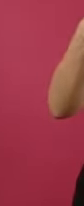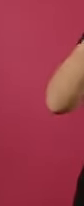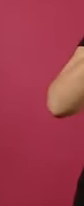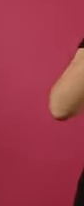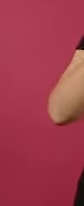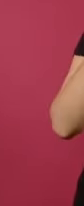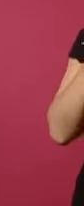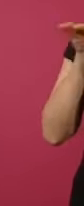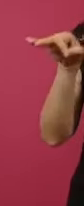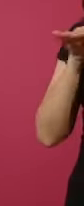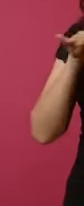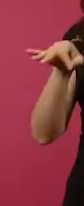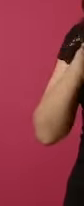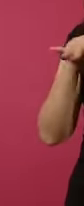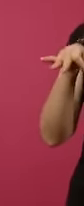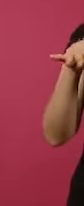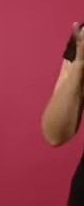cargo